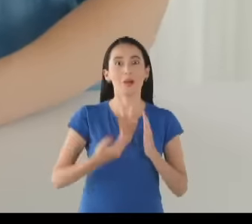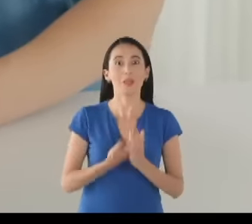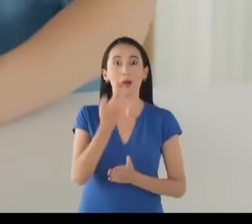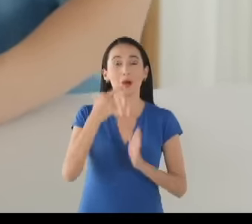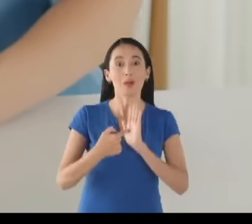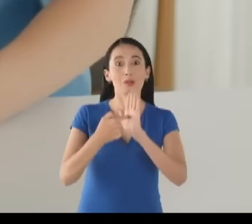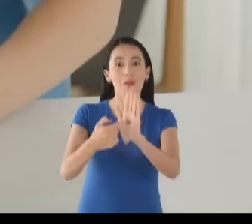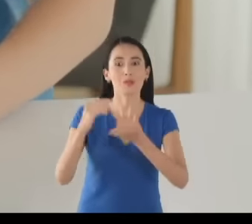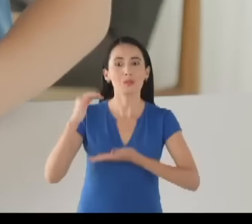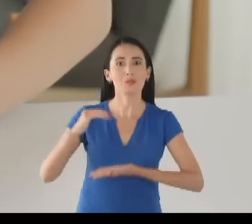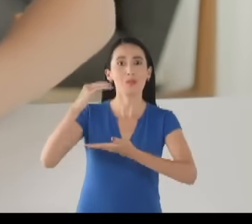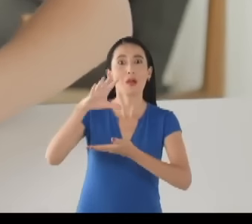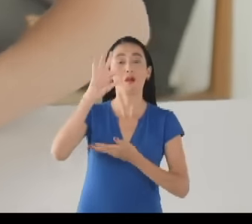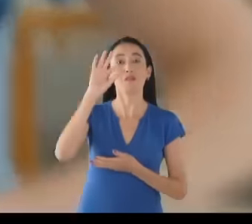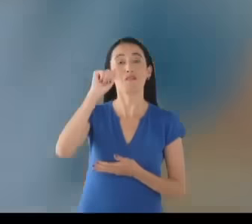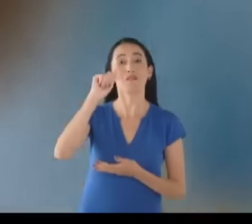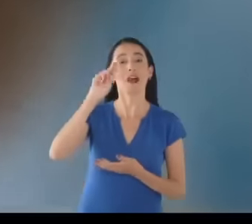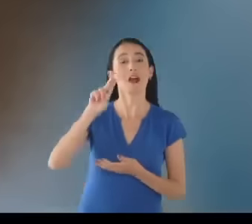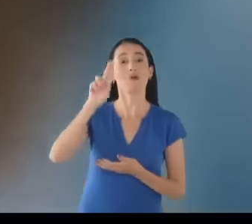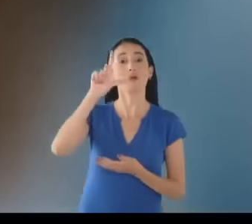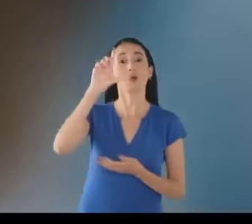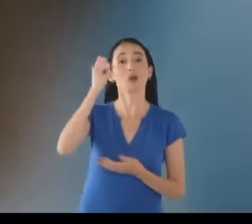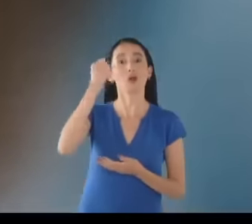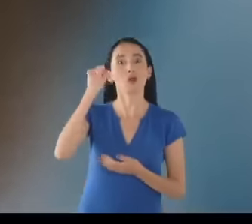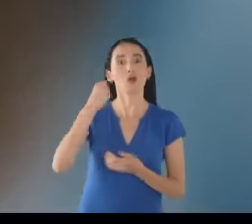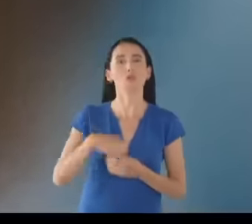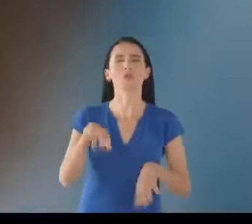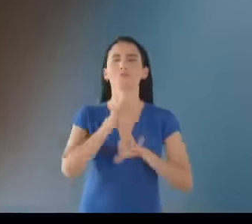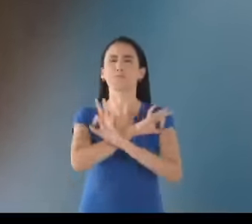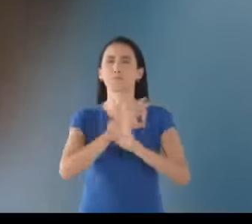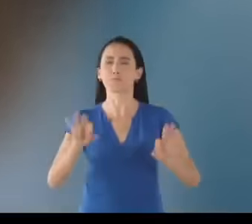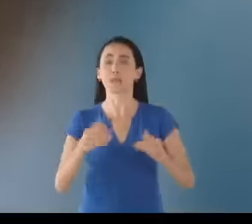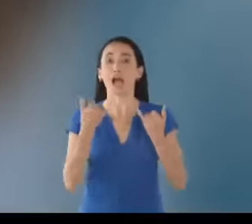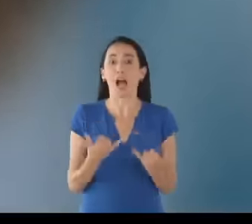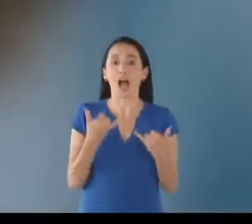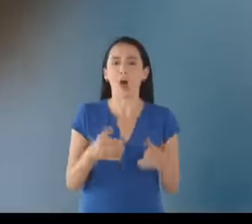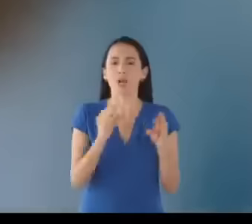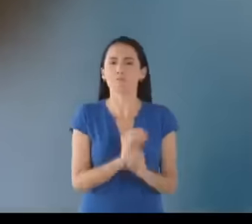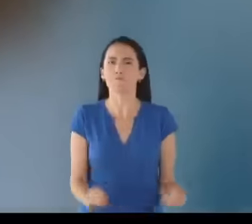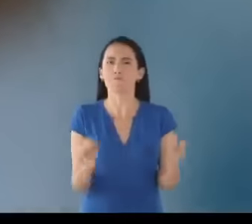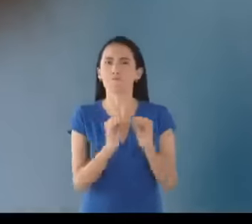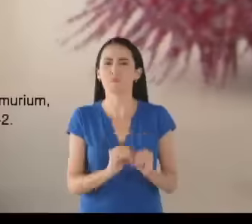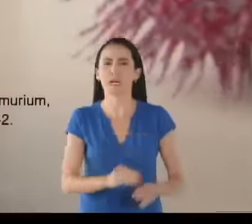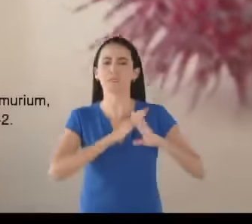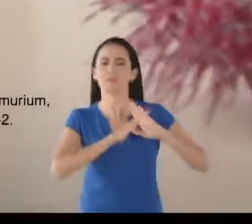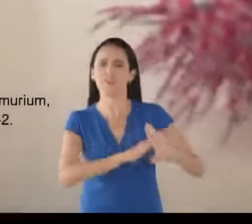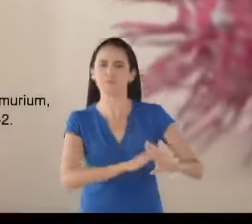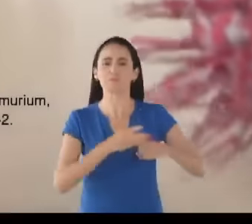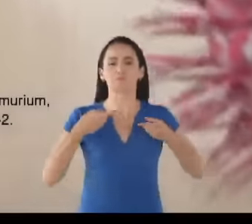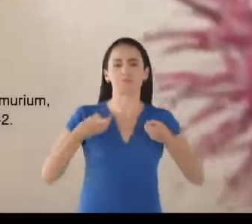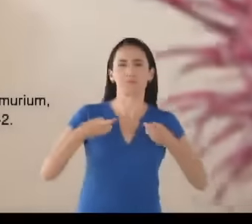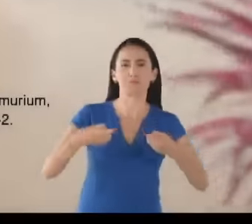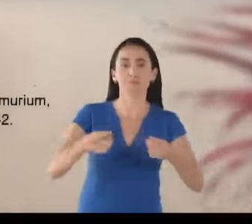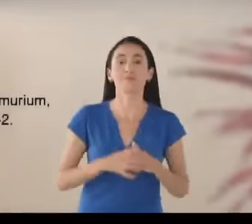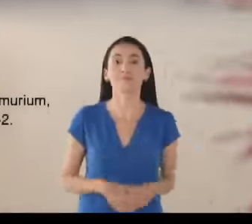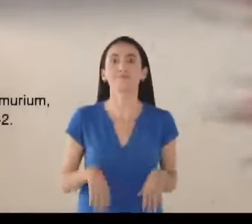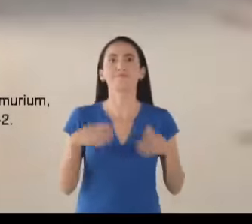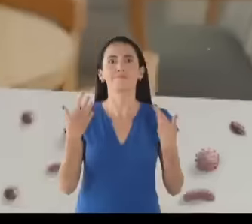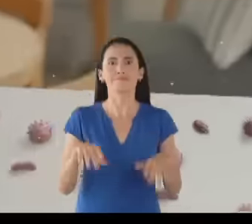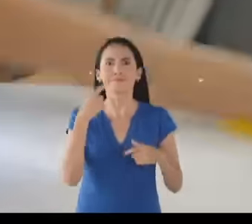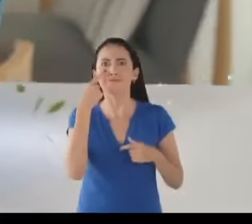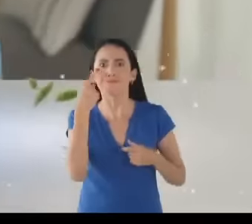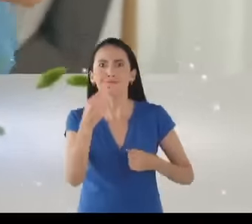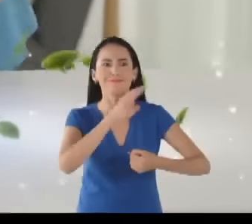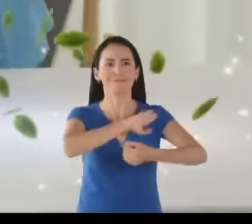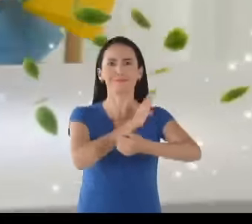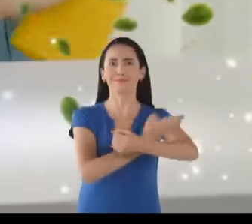de hoy, Fabuloso alternativa al cloro ultra desinfectante. Más efectivo y rápido que nunca contra virus y bacterias.